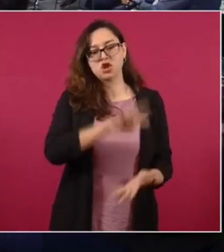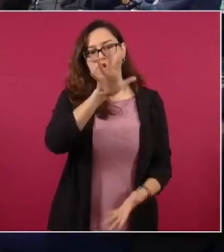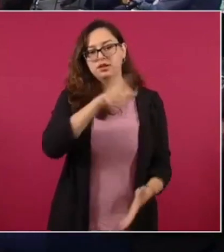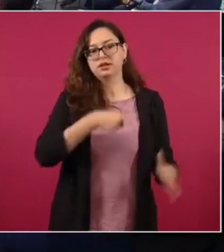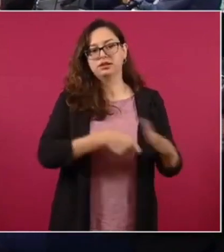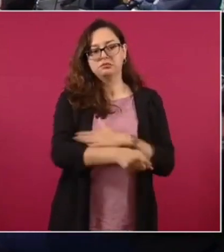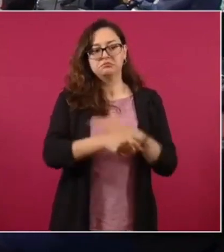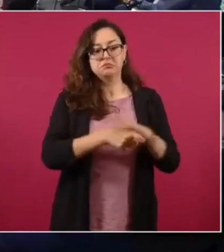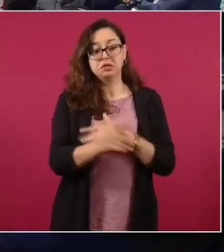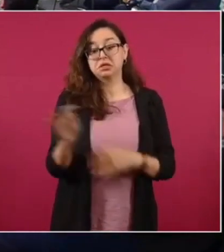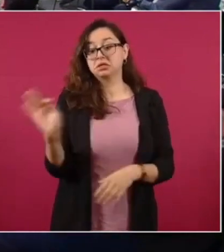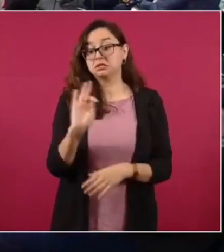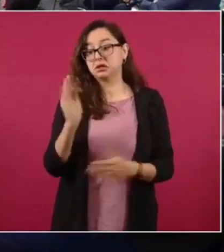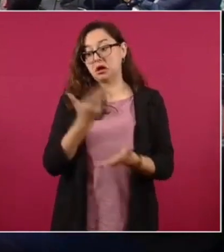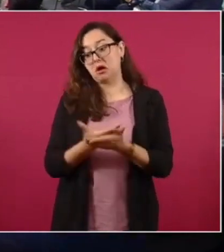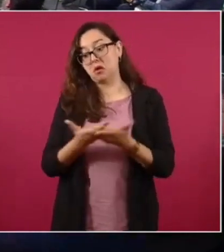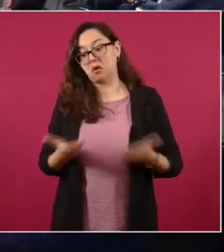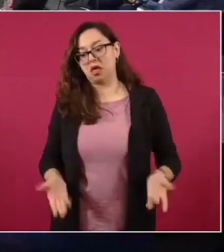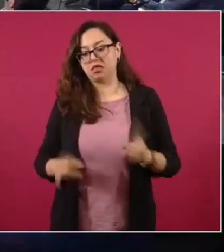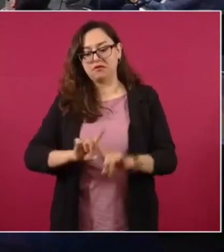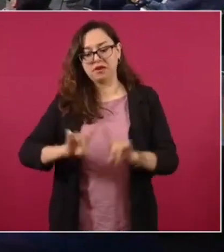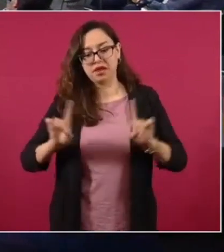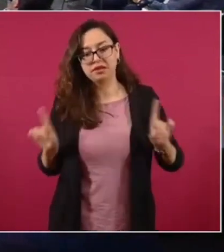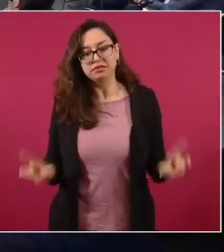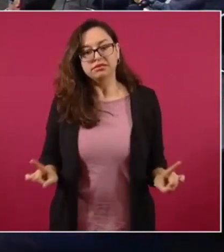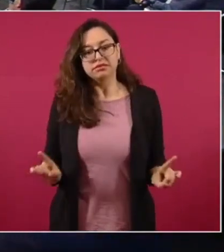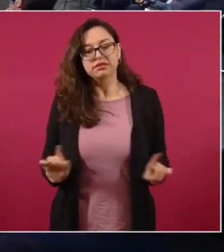A lo mejor ya no es así, pues, pero